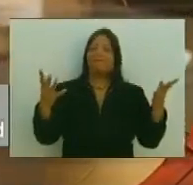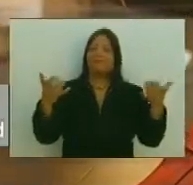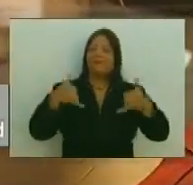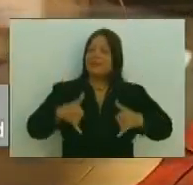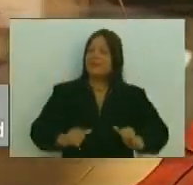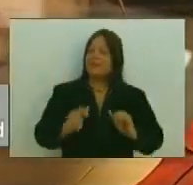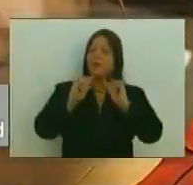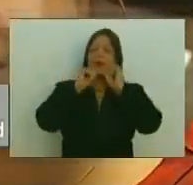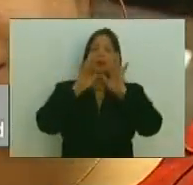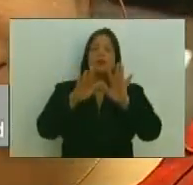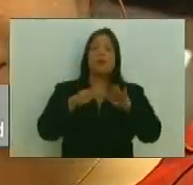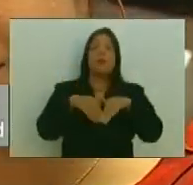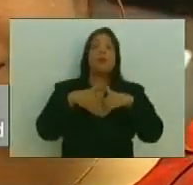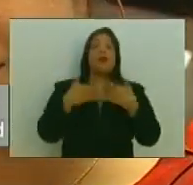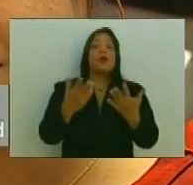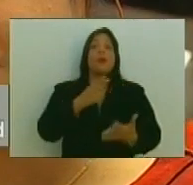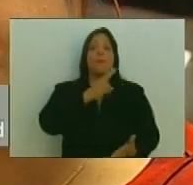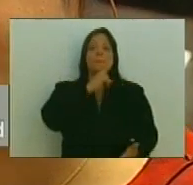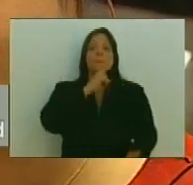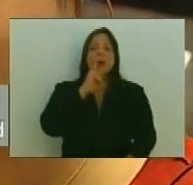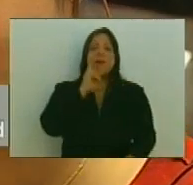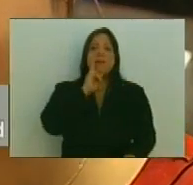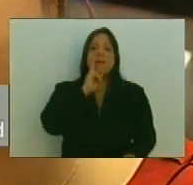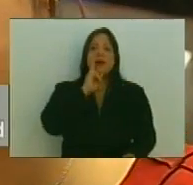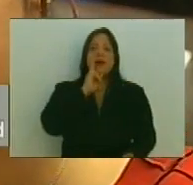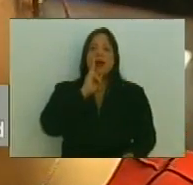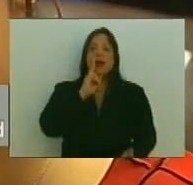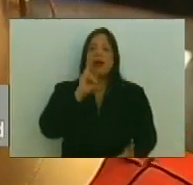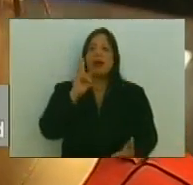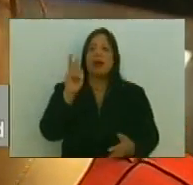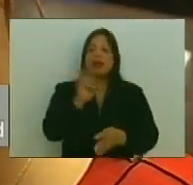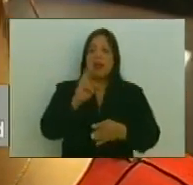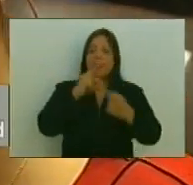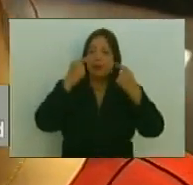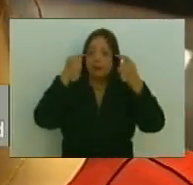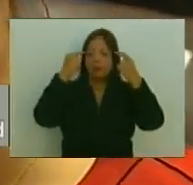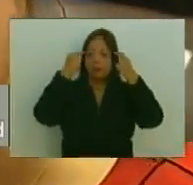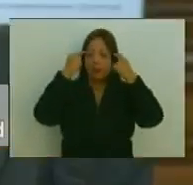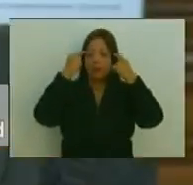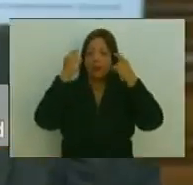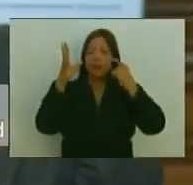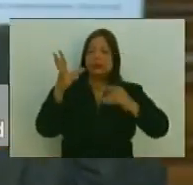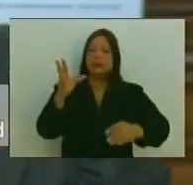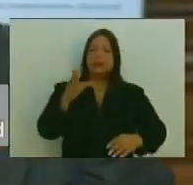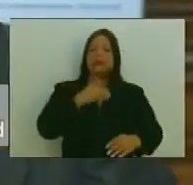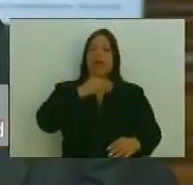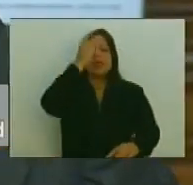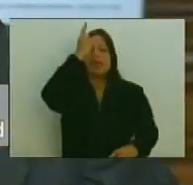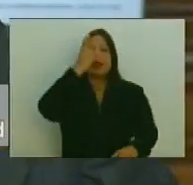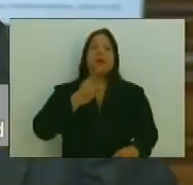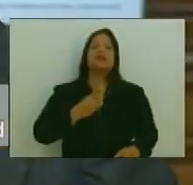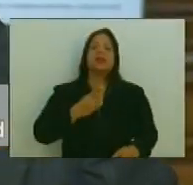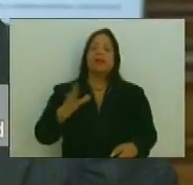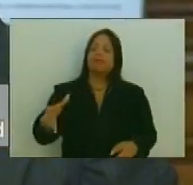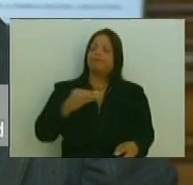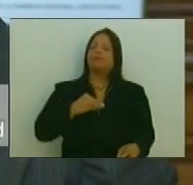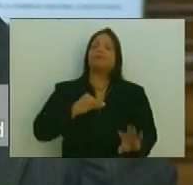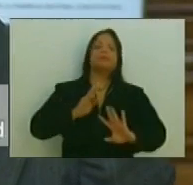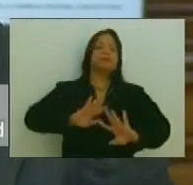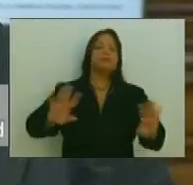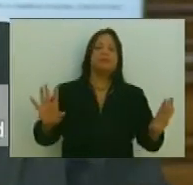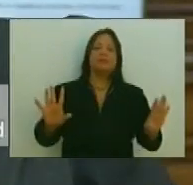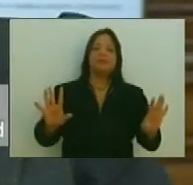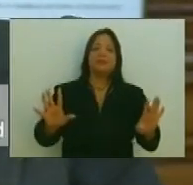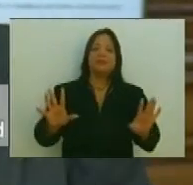Pero ¿saben qué? Como mamá, automáticamente absorbemos esa discapacidad